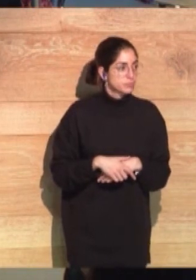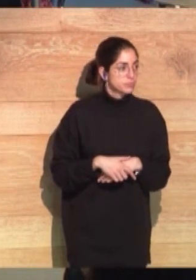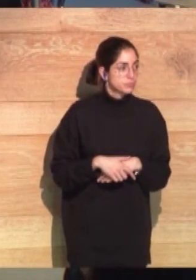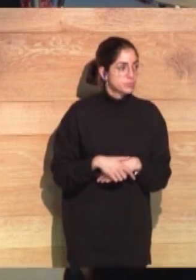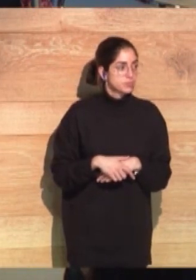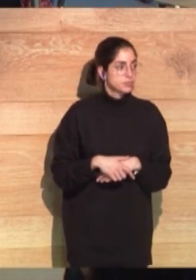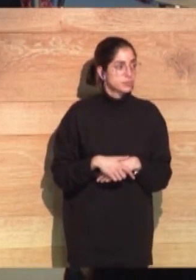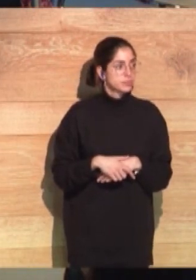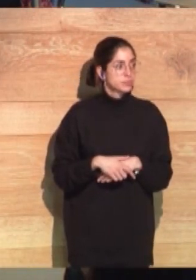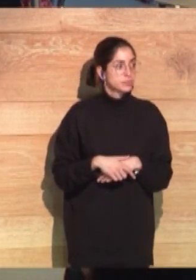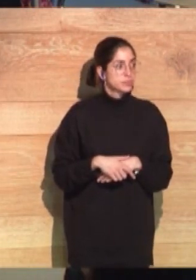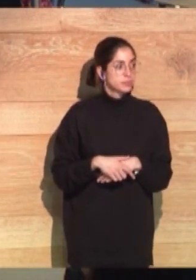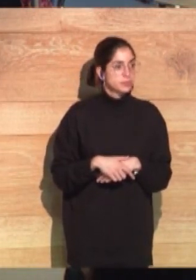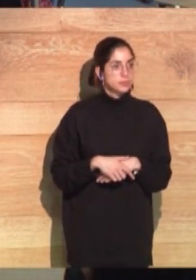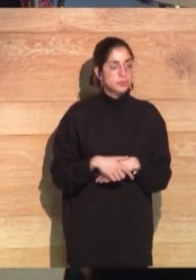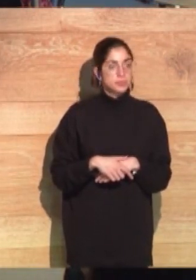Thank you being here.